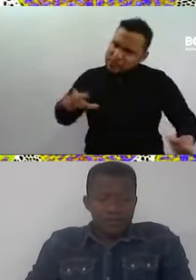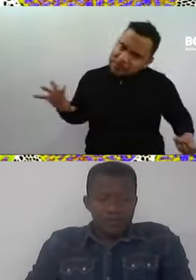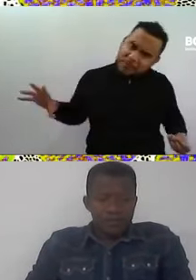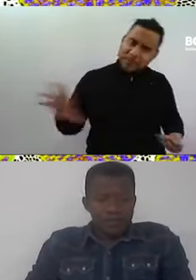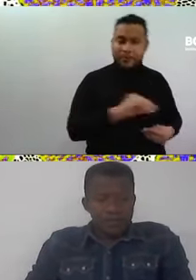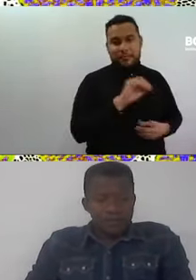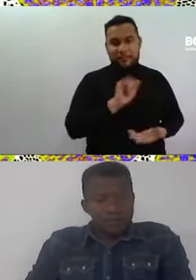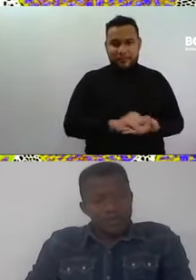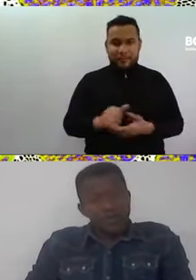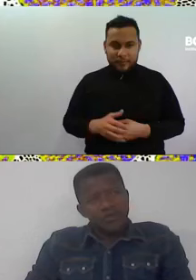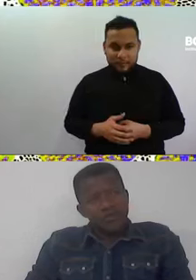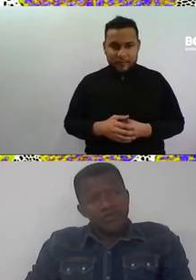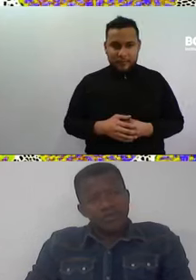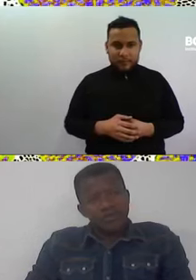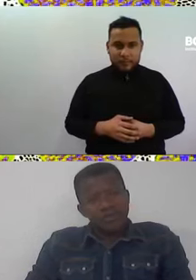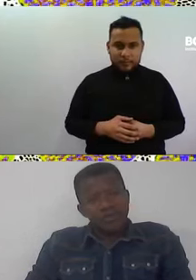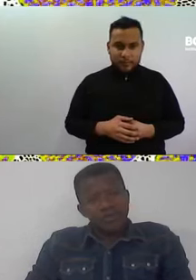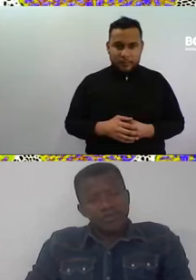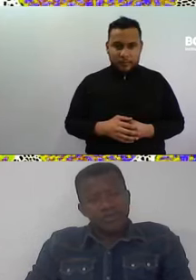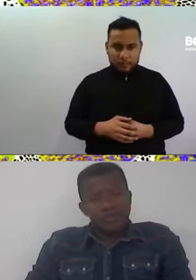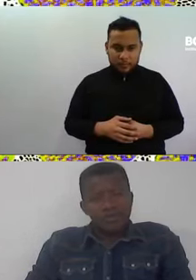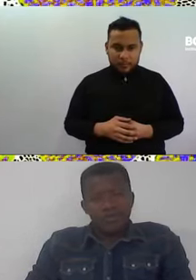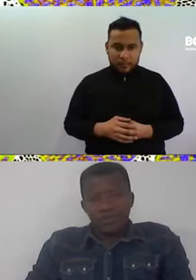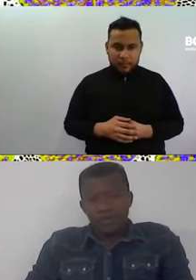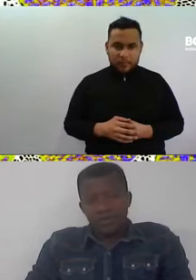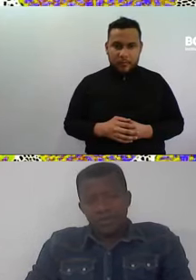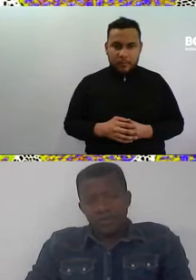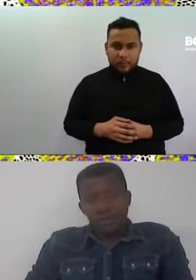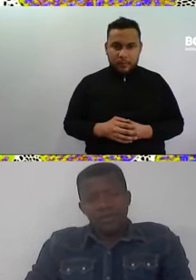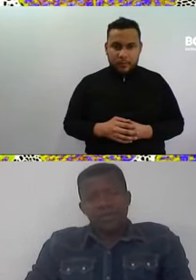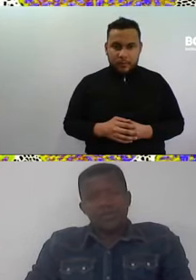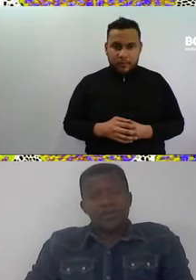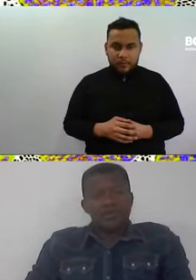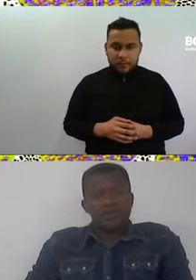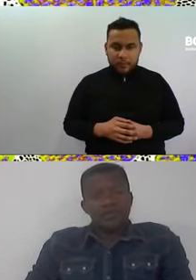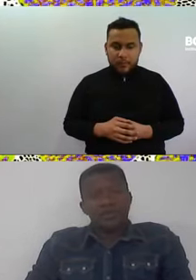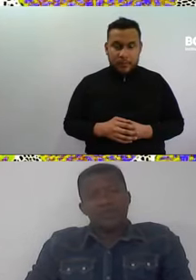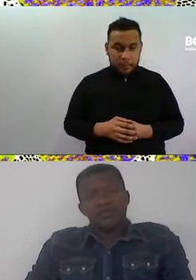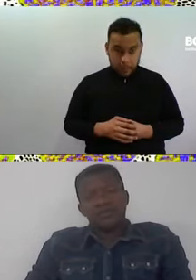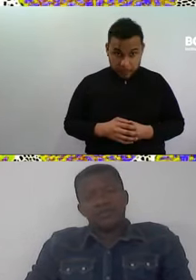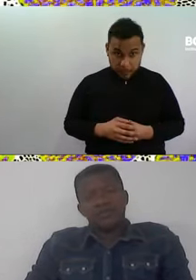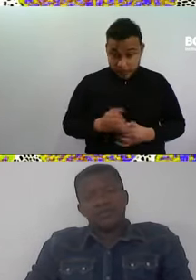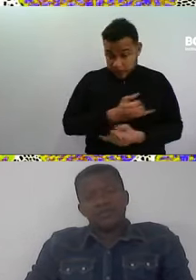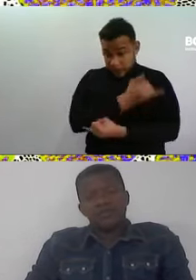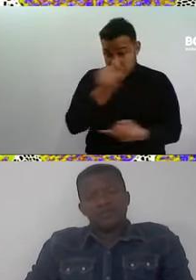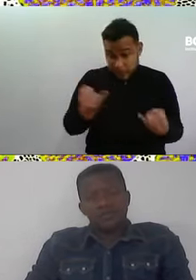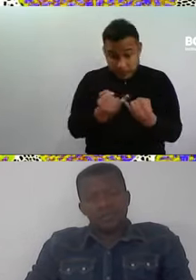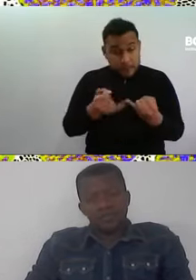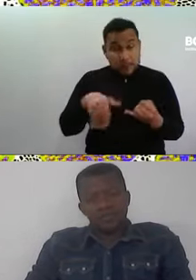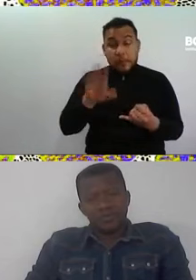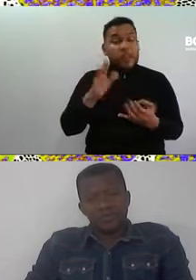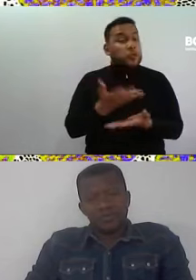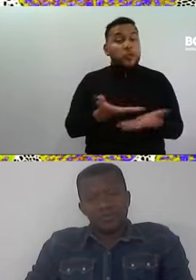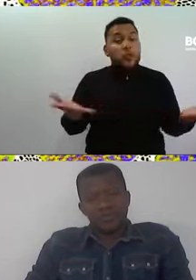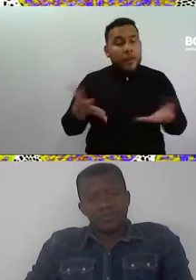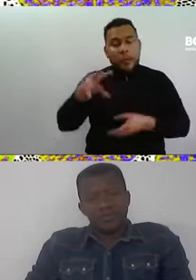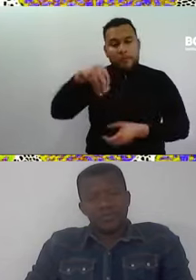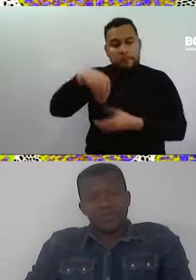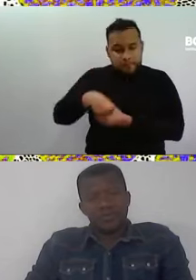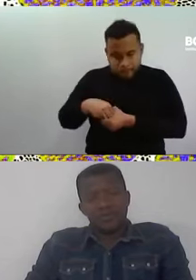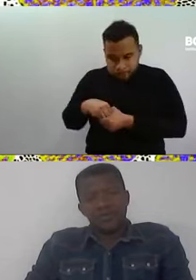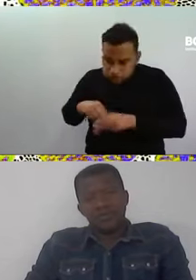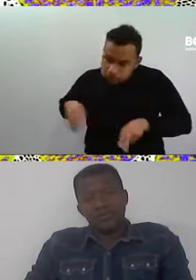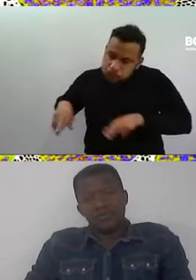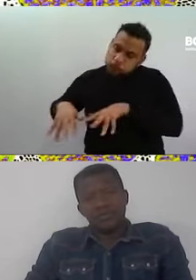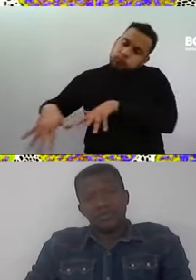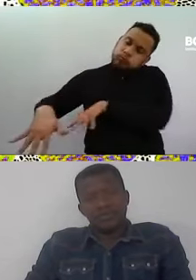arroyo es el sitio donde está la mayor identidad del palenquero. Porque ahí todo el mundo es igual. Todo el mundo es